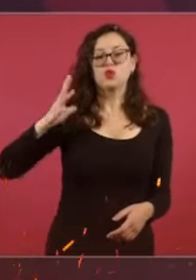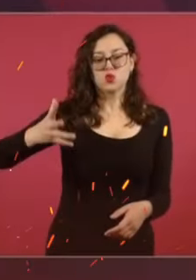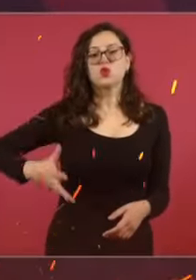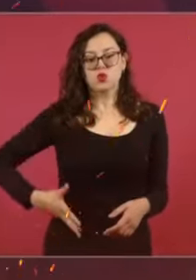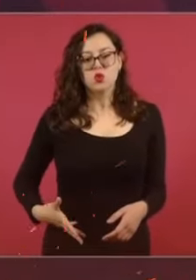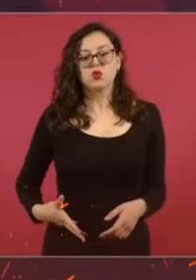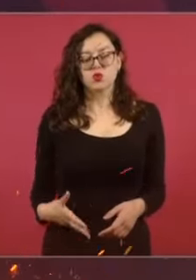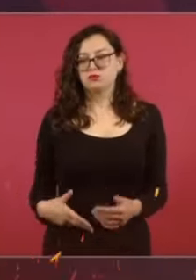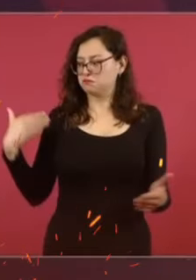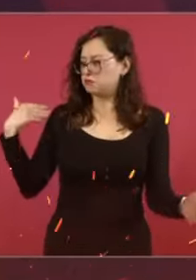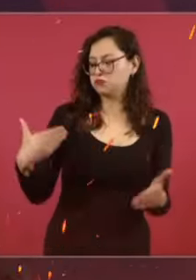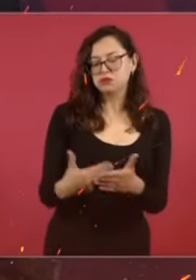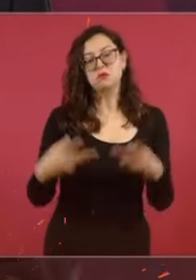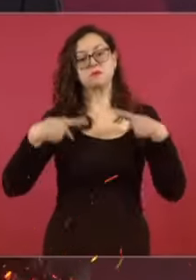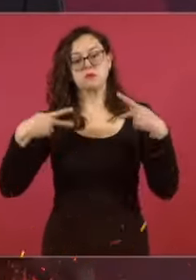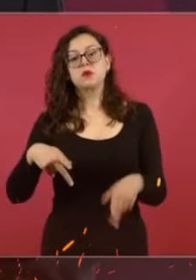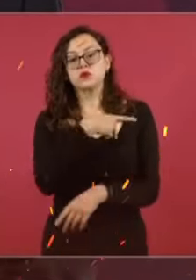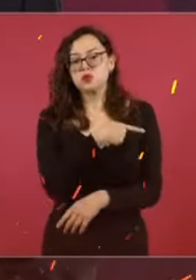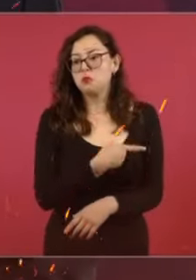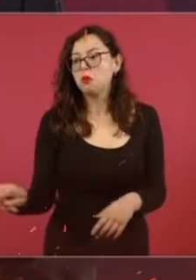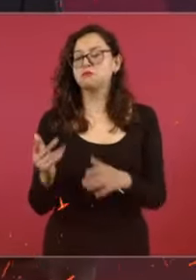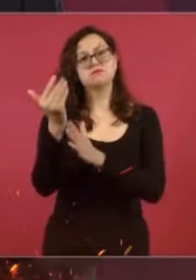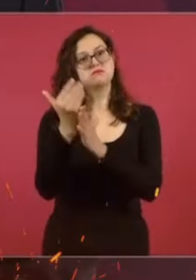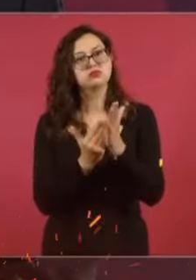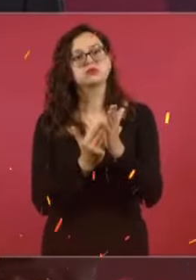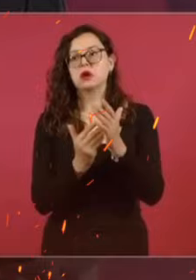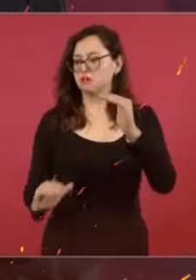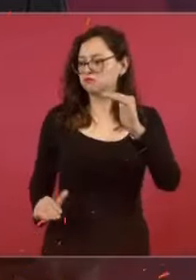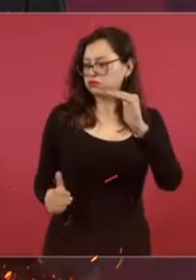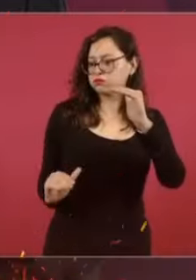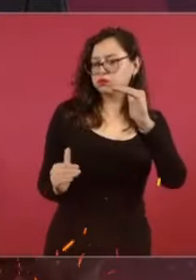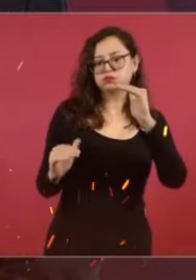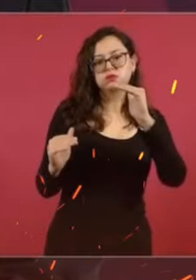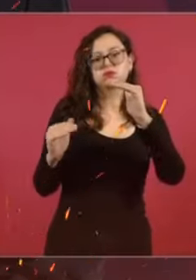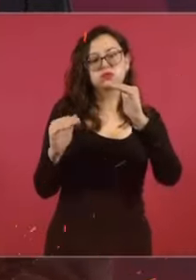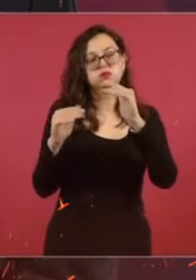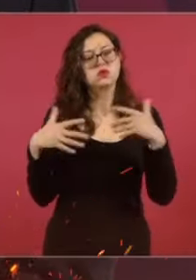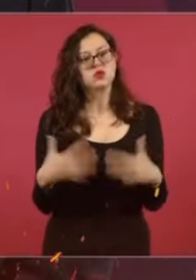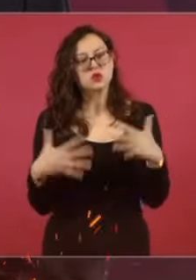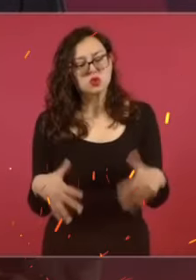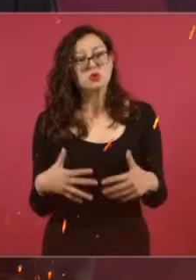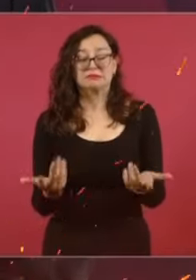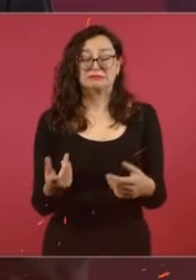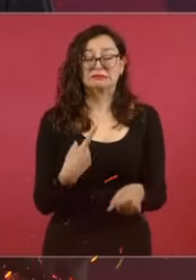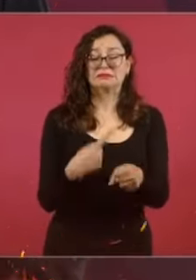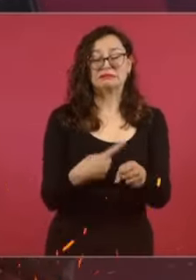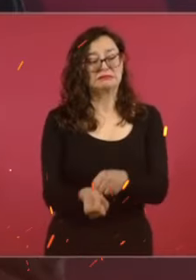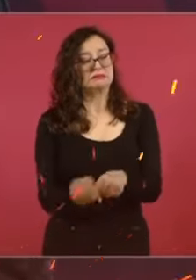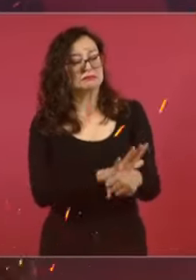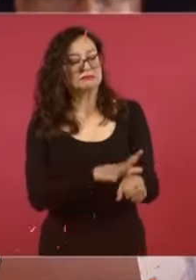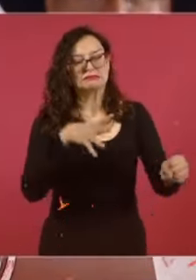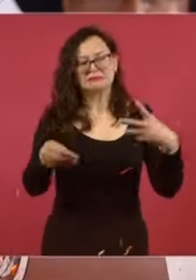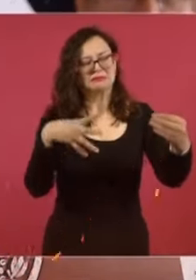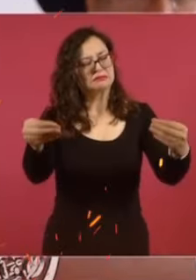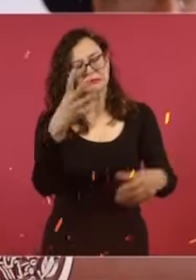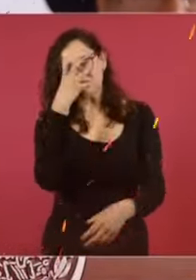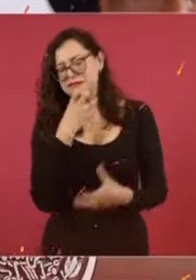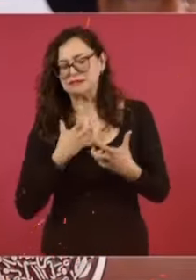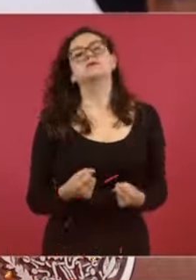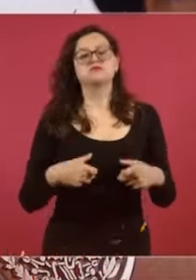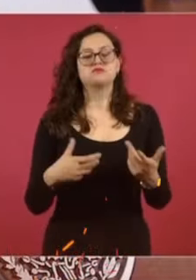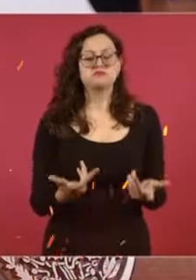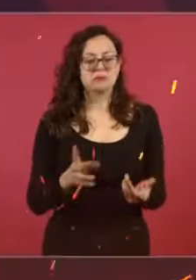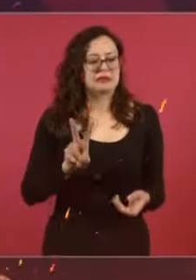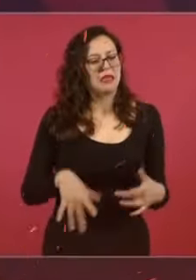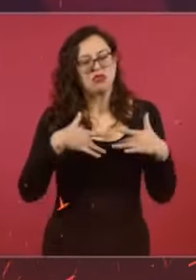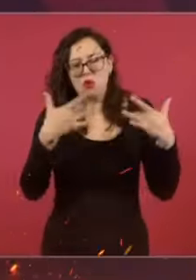orgullo, reducir la pobreza y la desigualdad en nuestro país. A pesar de la pandemia que tanto dolor nos causó